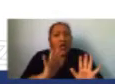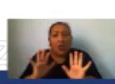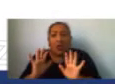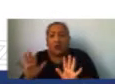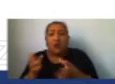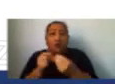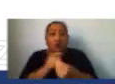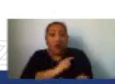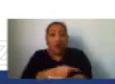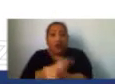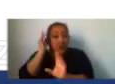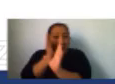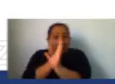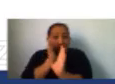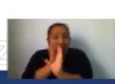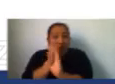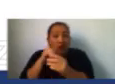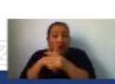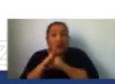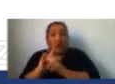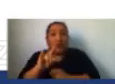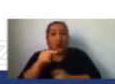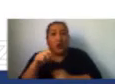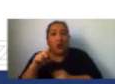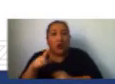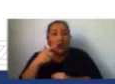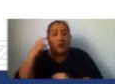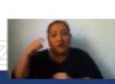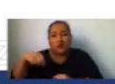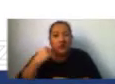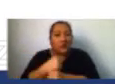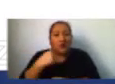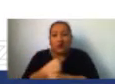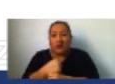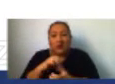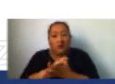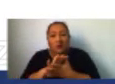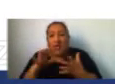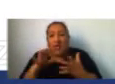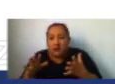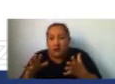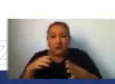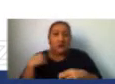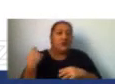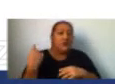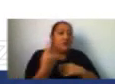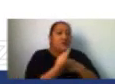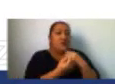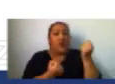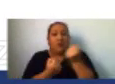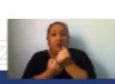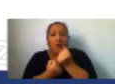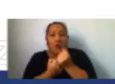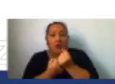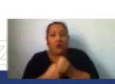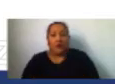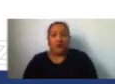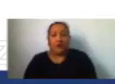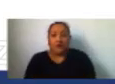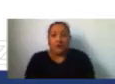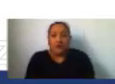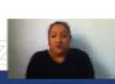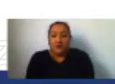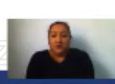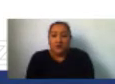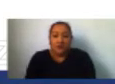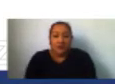de la psicóloga de la UGEL, se requirió un trabajo multidisciplinario solicitando la intervención de los